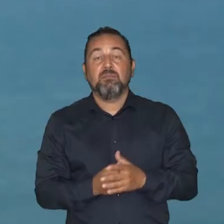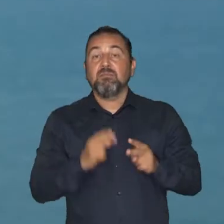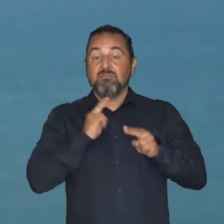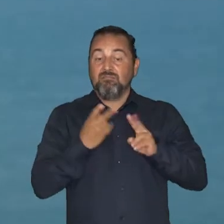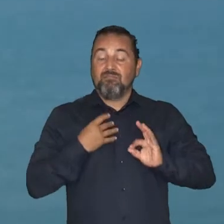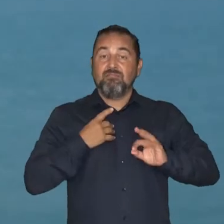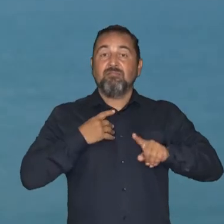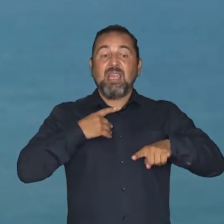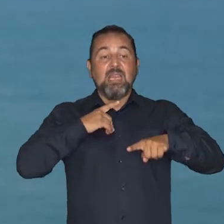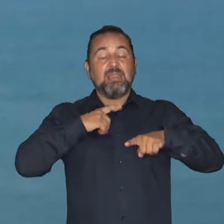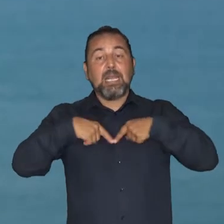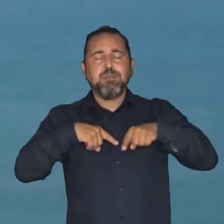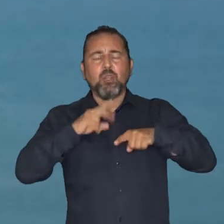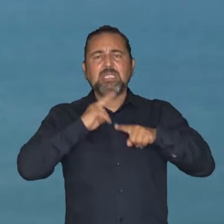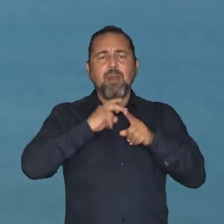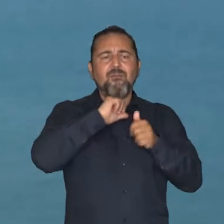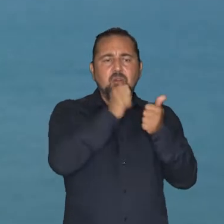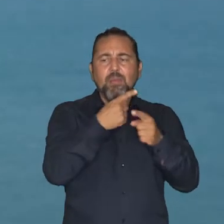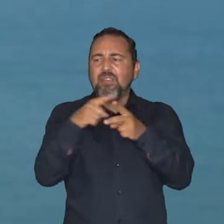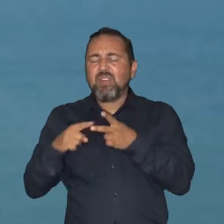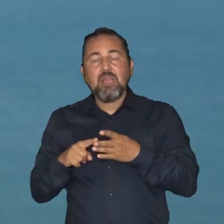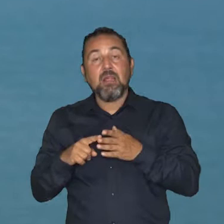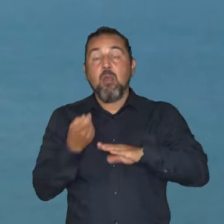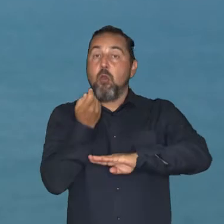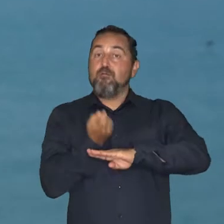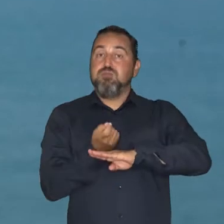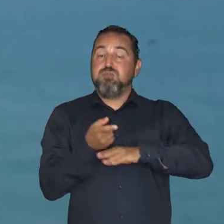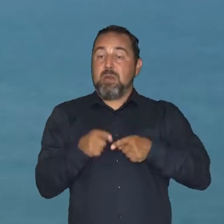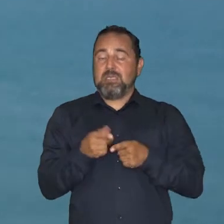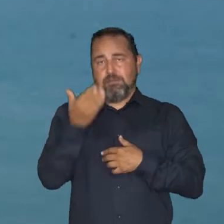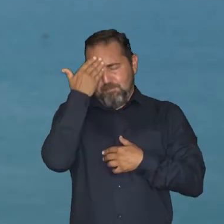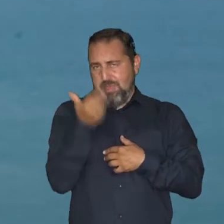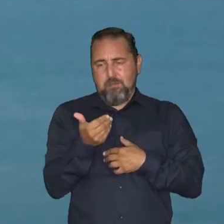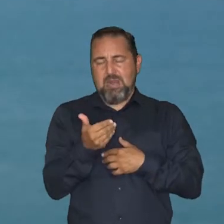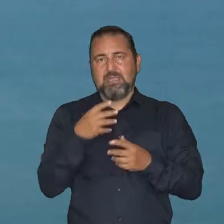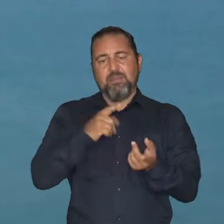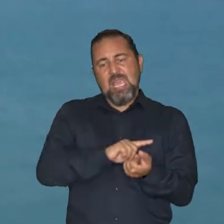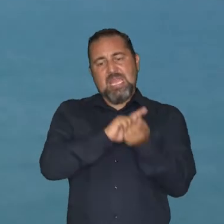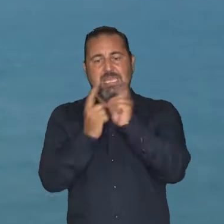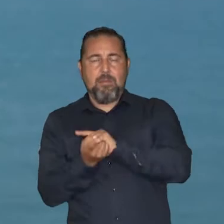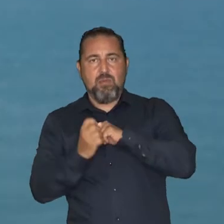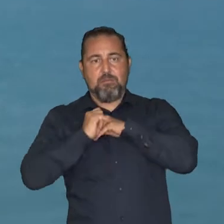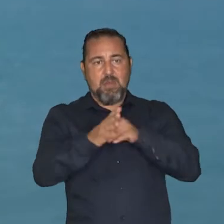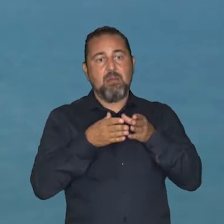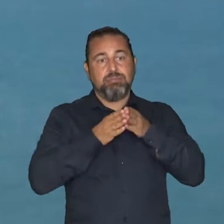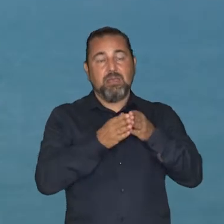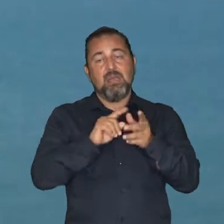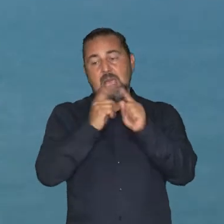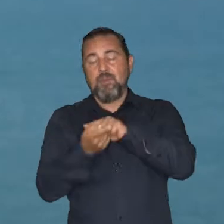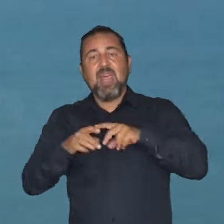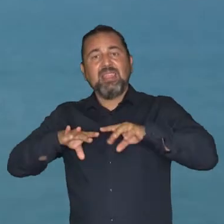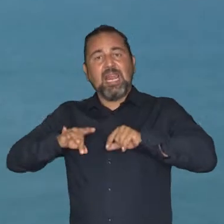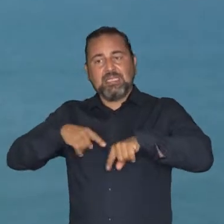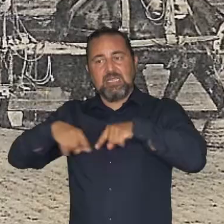En una cadena de transporte intermodal, el puerto supone el principal punto donde se realiza el cambio de transporte marítimo a